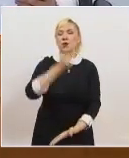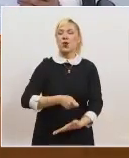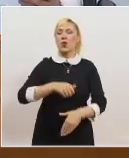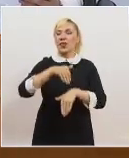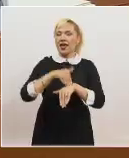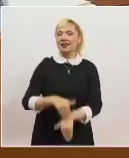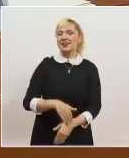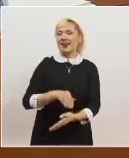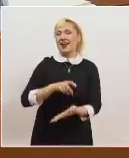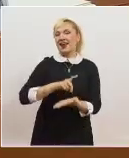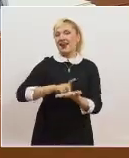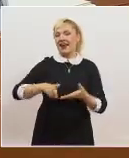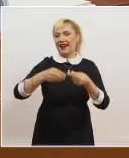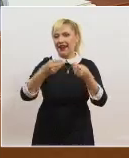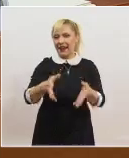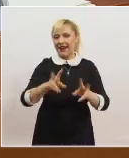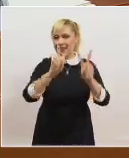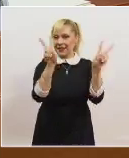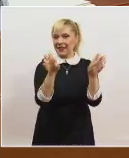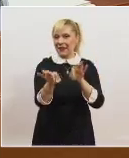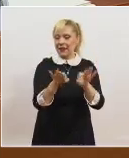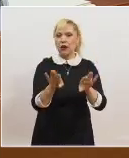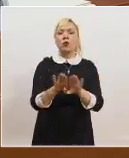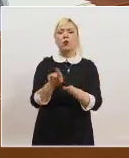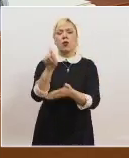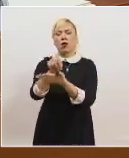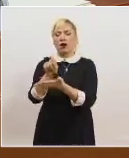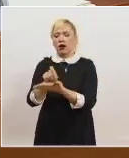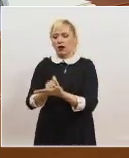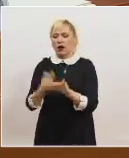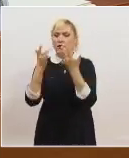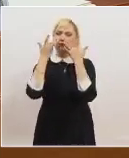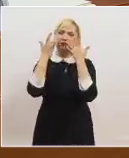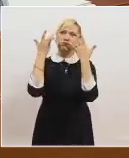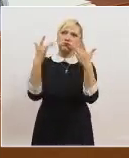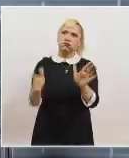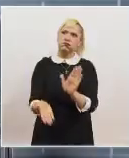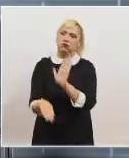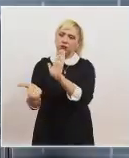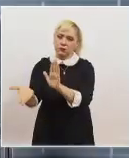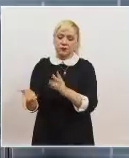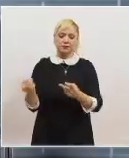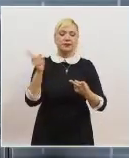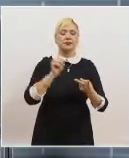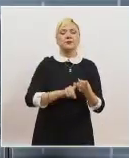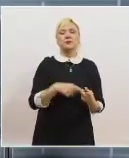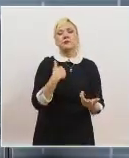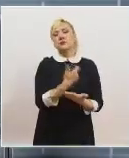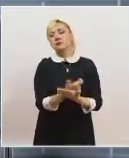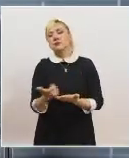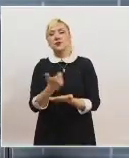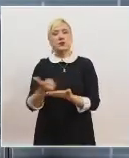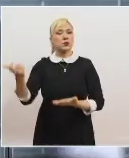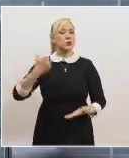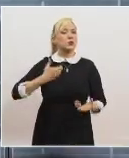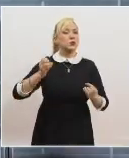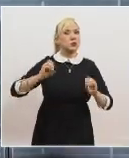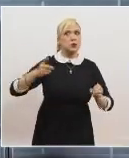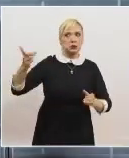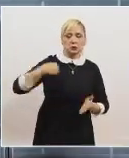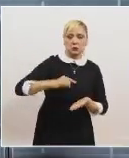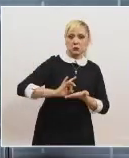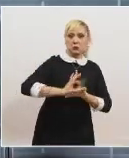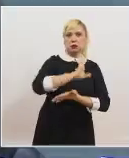comentaron los temas escrito de renuncia y salarios caídos. El abogado Luis Díaz Mirón, postulante en